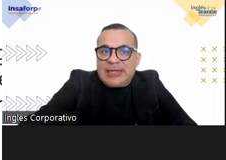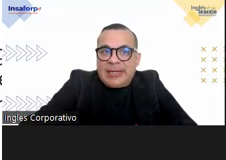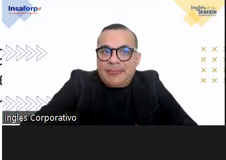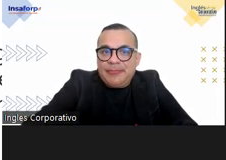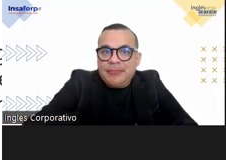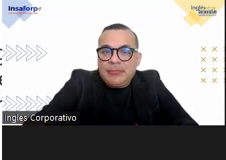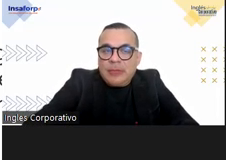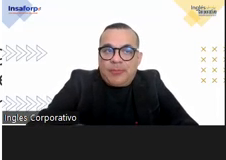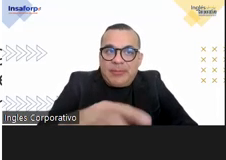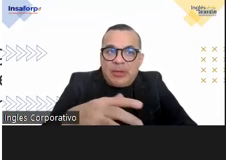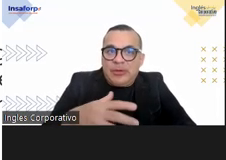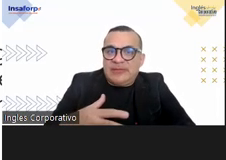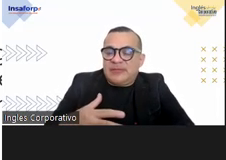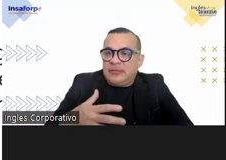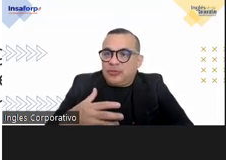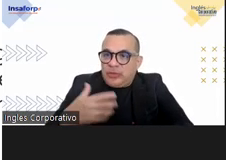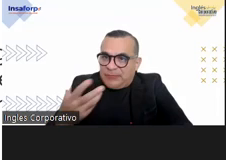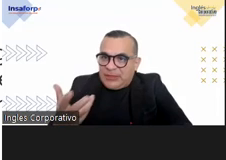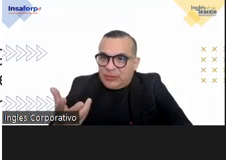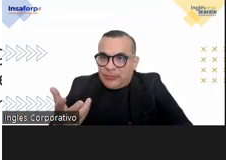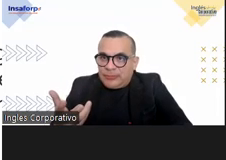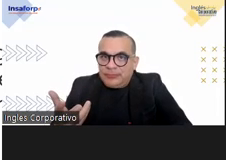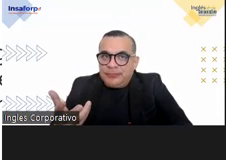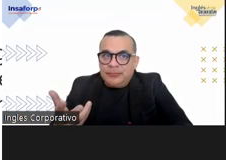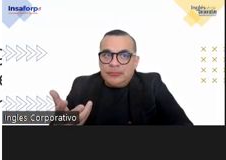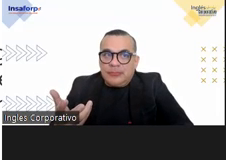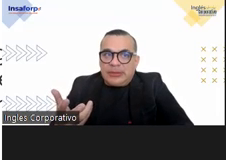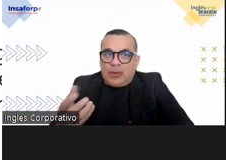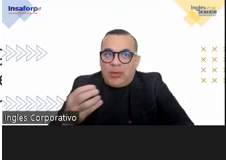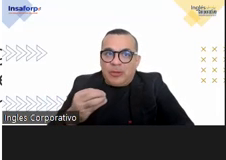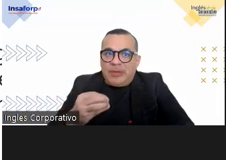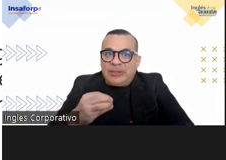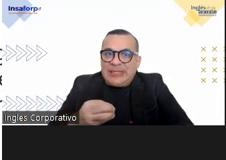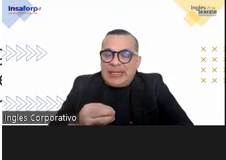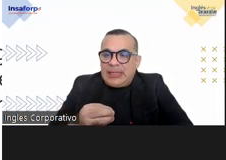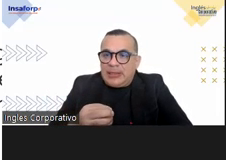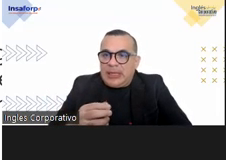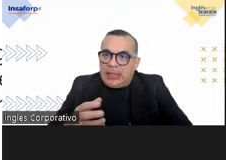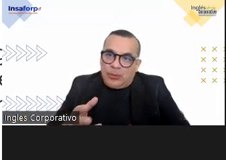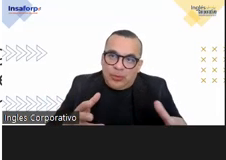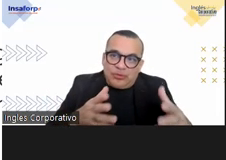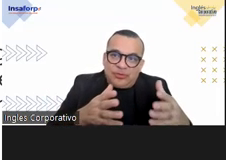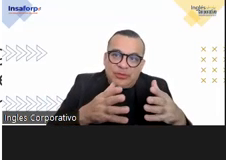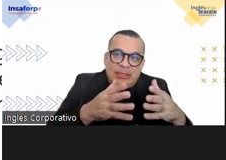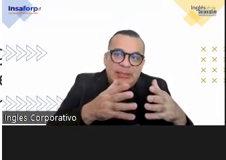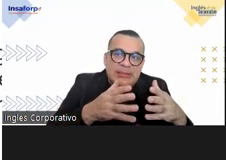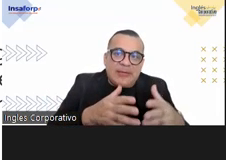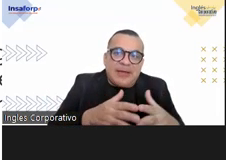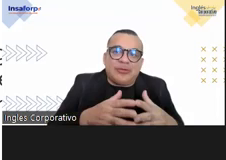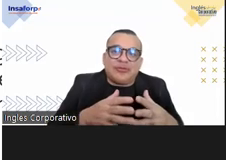de mando integral. Lo primero es su definición. El cuadro de mando integral, a